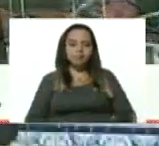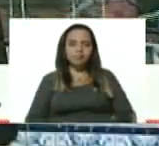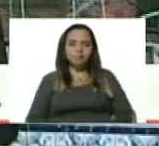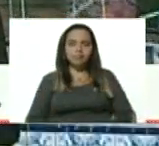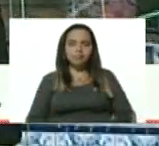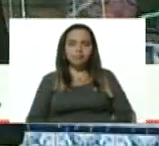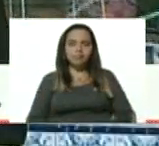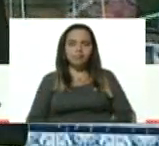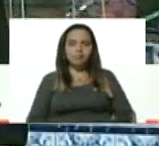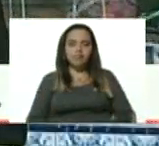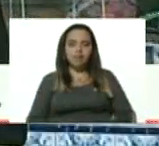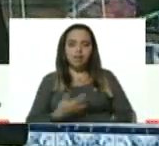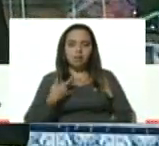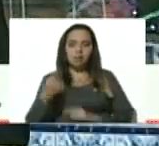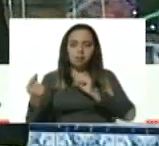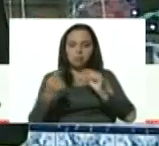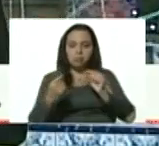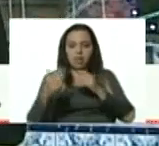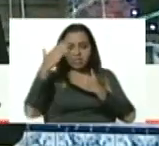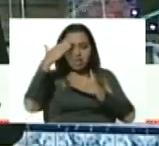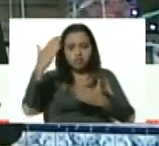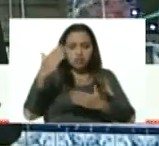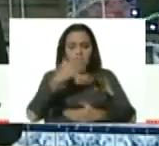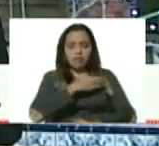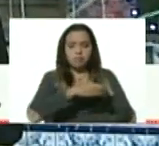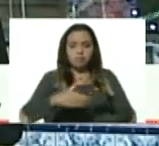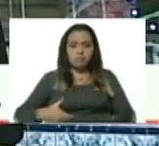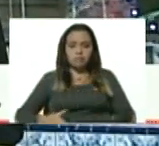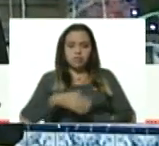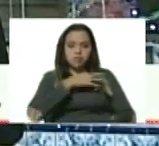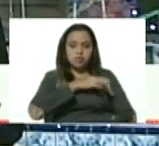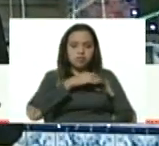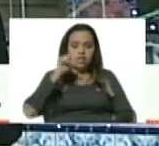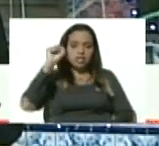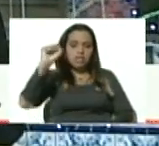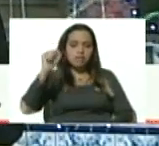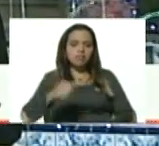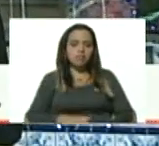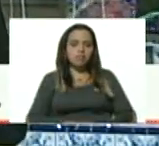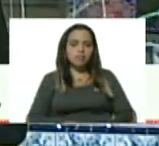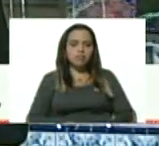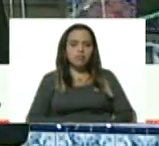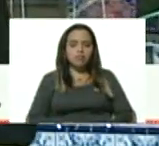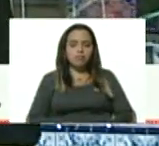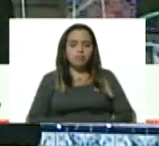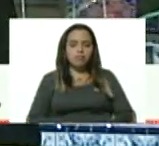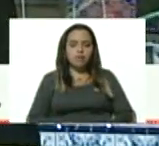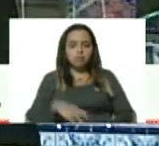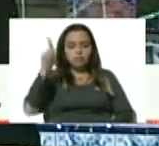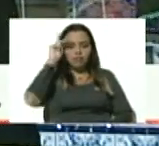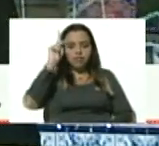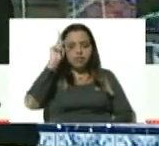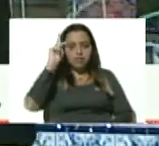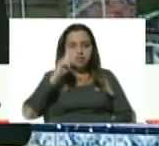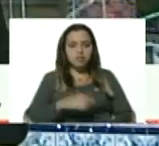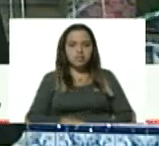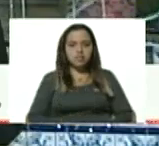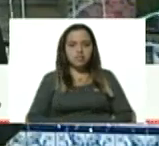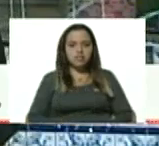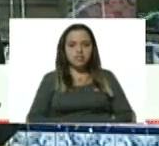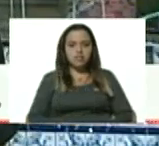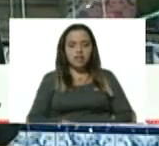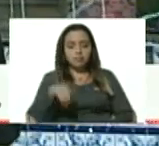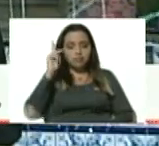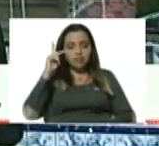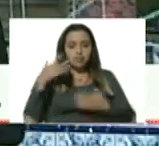Estaba conversando, mi saludo al vicepresidente del socialismo territorial, compañero profe, el profe